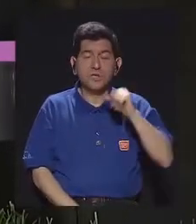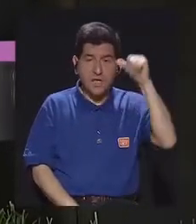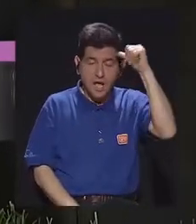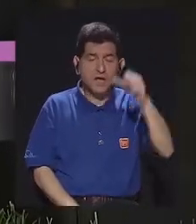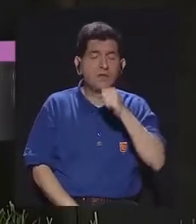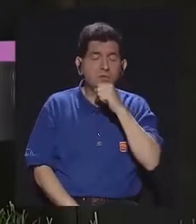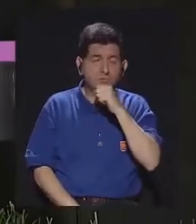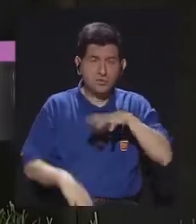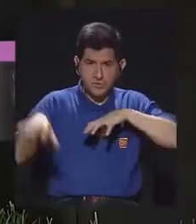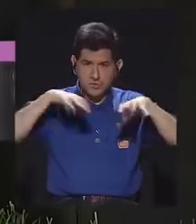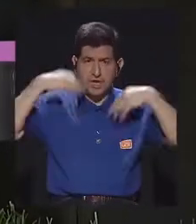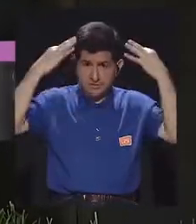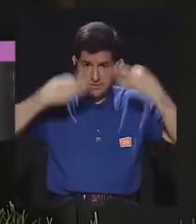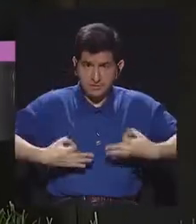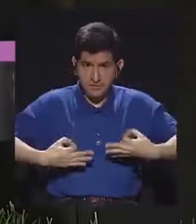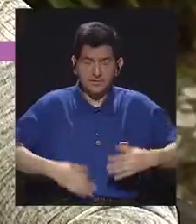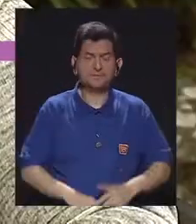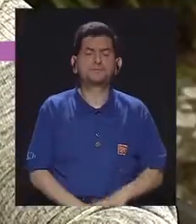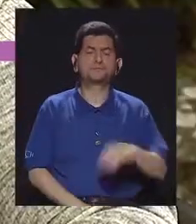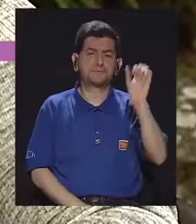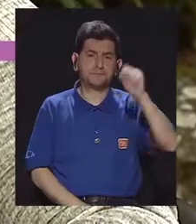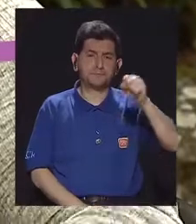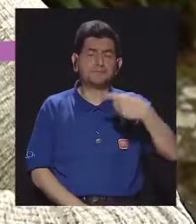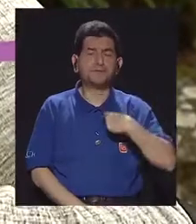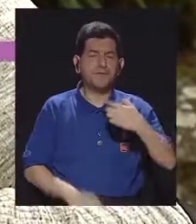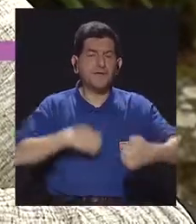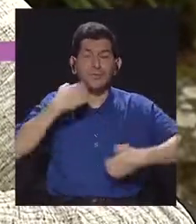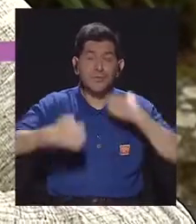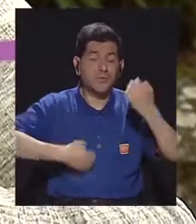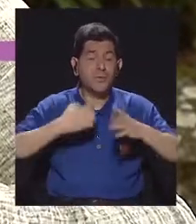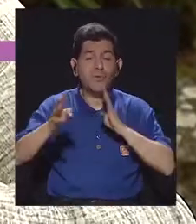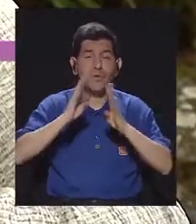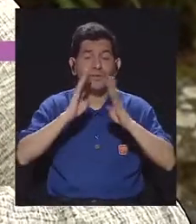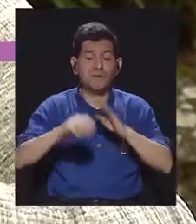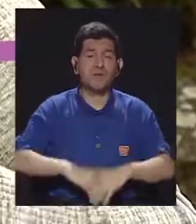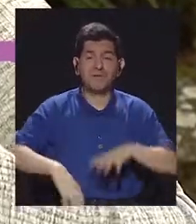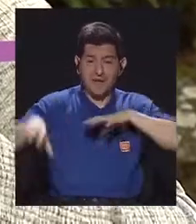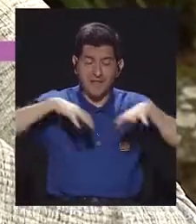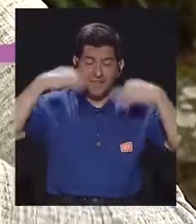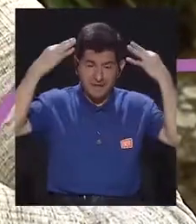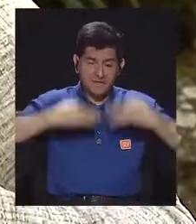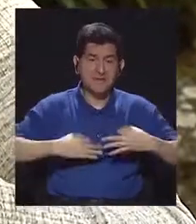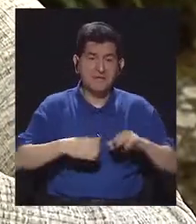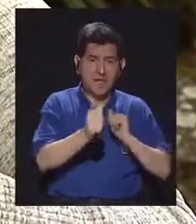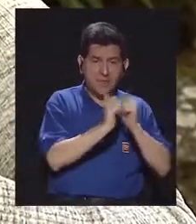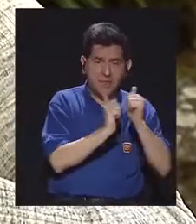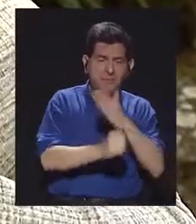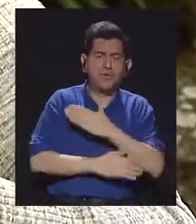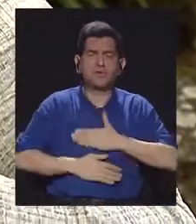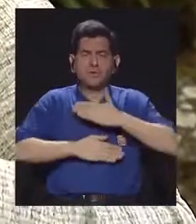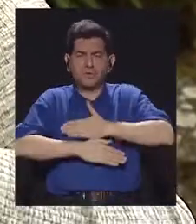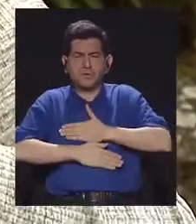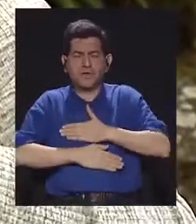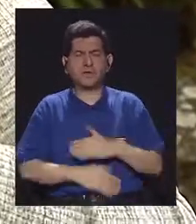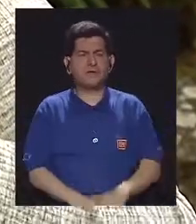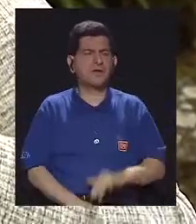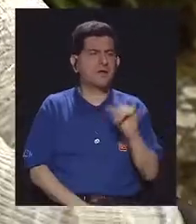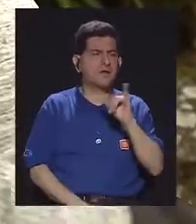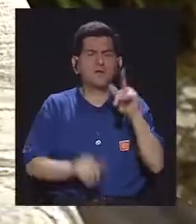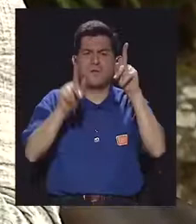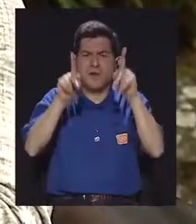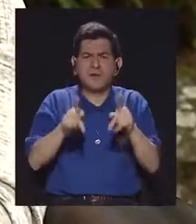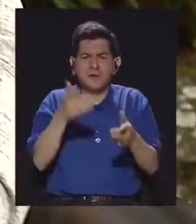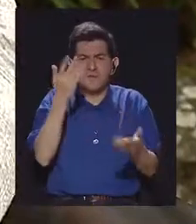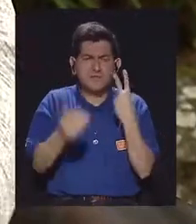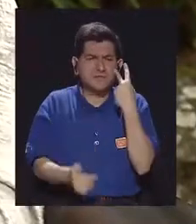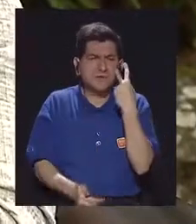así es, movernos, hacer ese ejercicio. Así es. Mira, yo es que me emociono, cuando a mí me hablan de actividad física, deporte y recreación, me emociono, y es como cuando